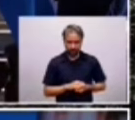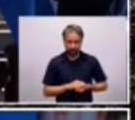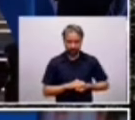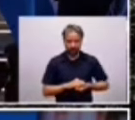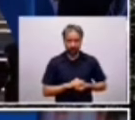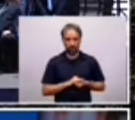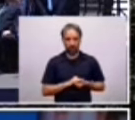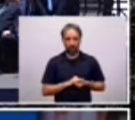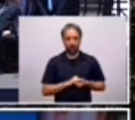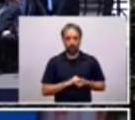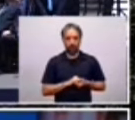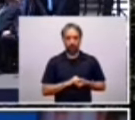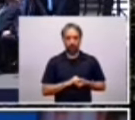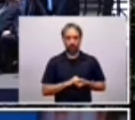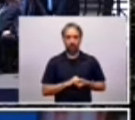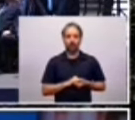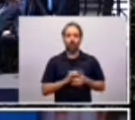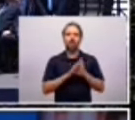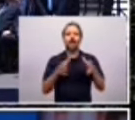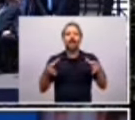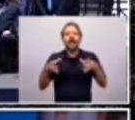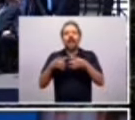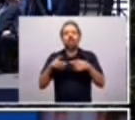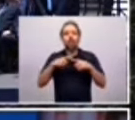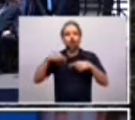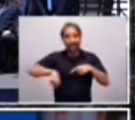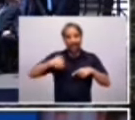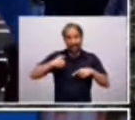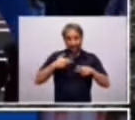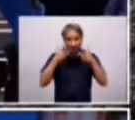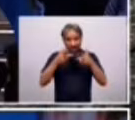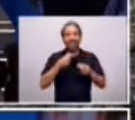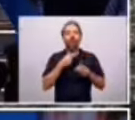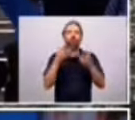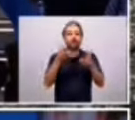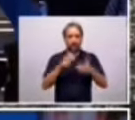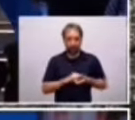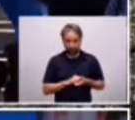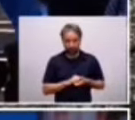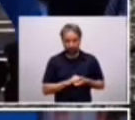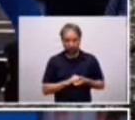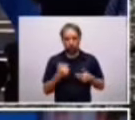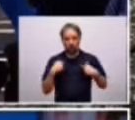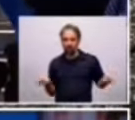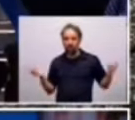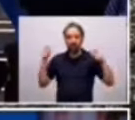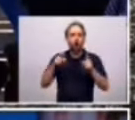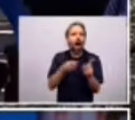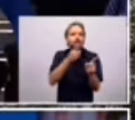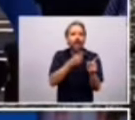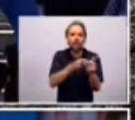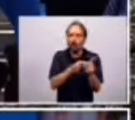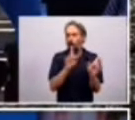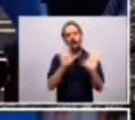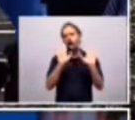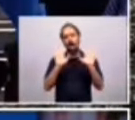es una porquería lo que vino antes. Claro. Acá empezamos de cero. Es un criterio fundacional, además. Y se va a 1853, que no hay nadie vivo. No